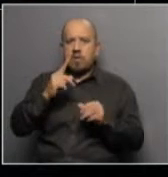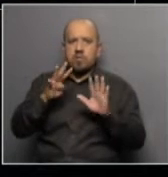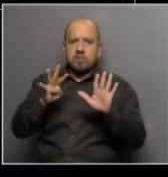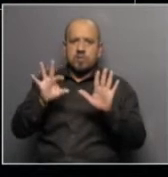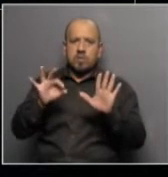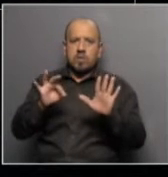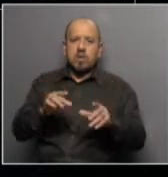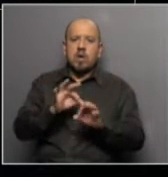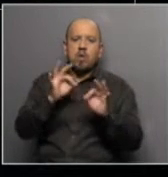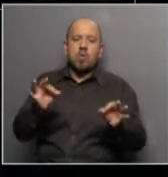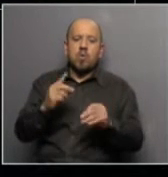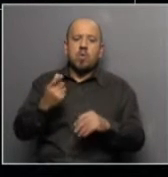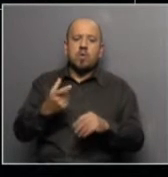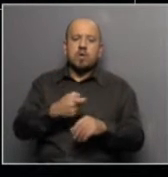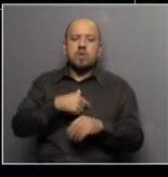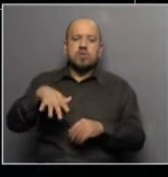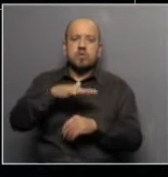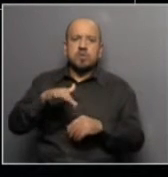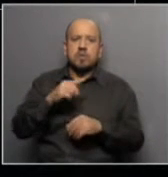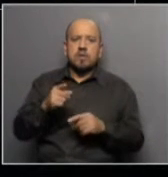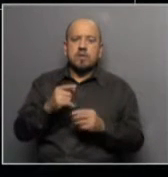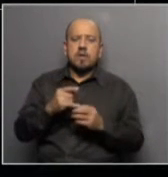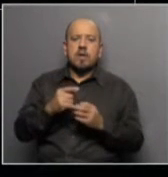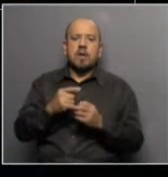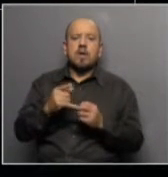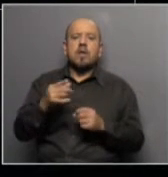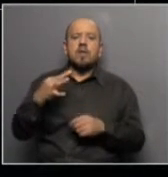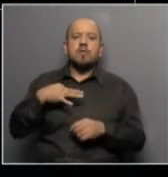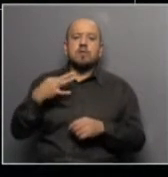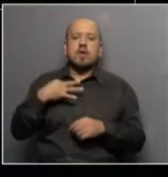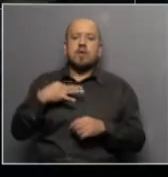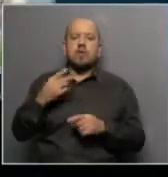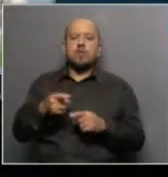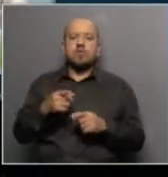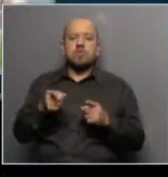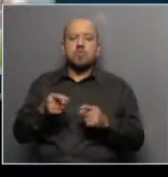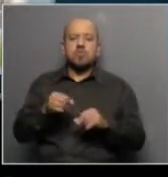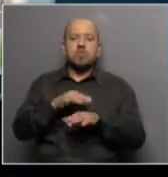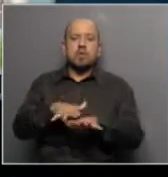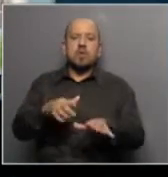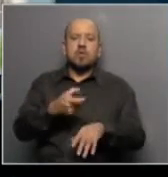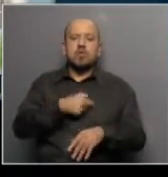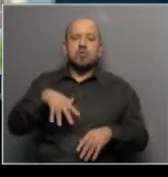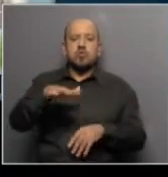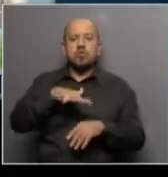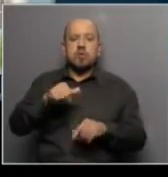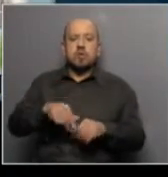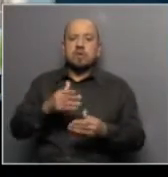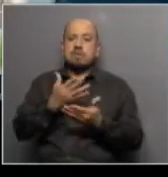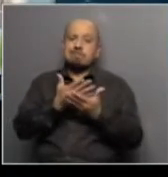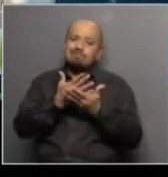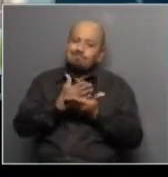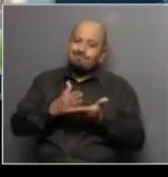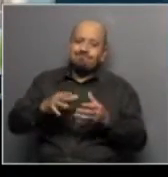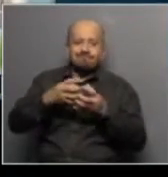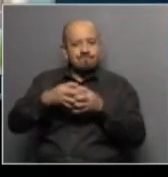o bueno, una sociedad más parecida a la de los últimos años, en las últimas décadas, con un tejido social que se deshilacha tanto por abajo como por